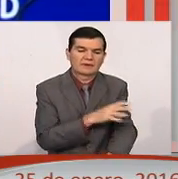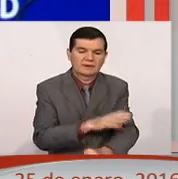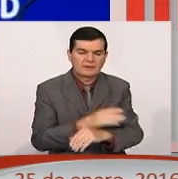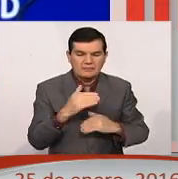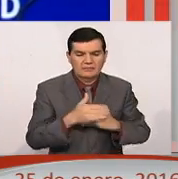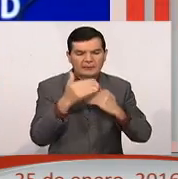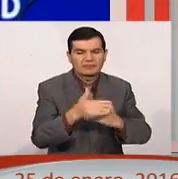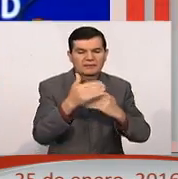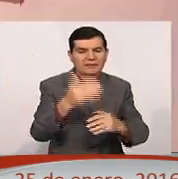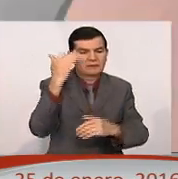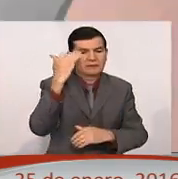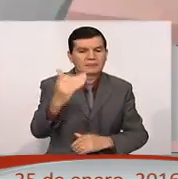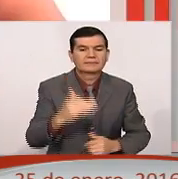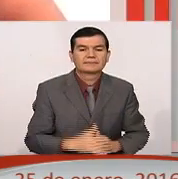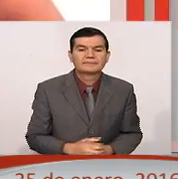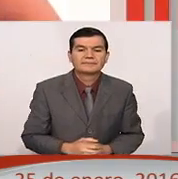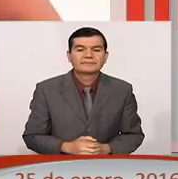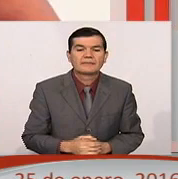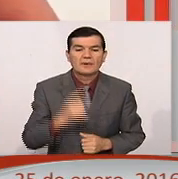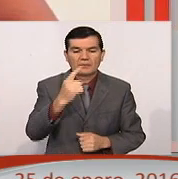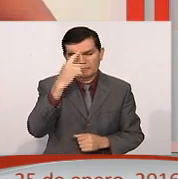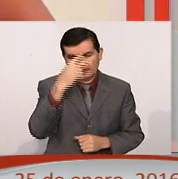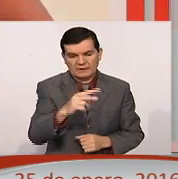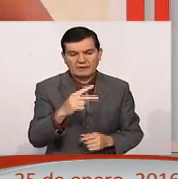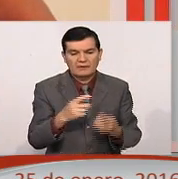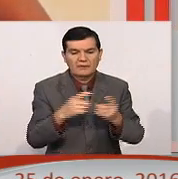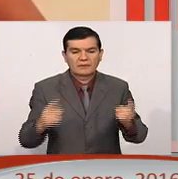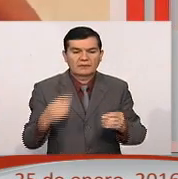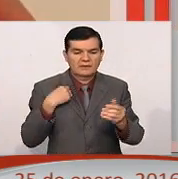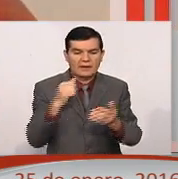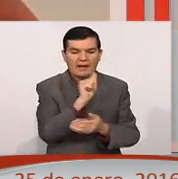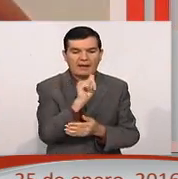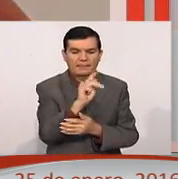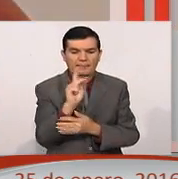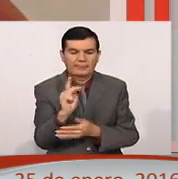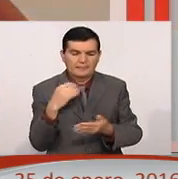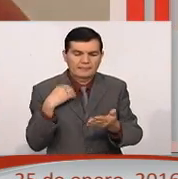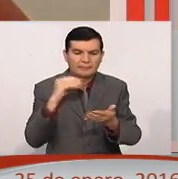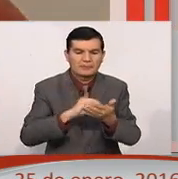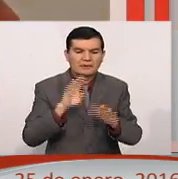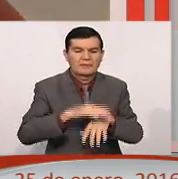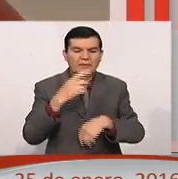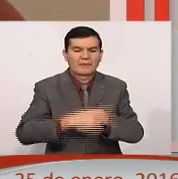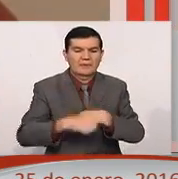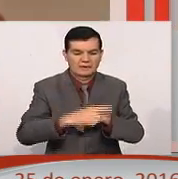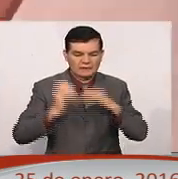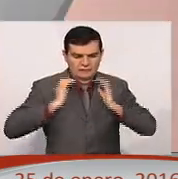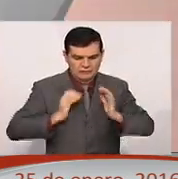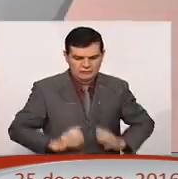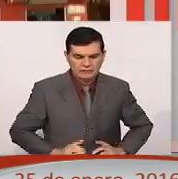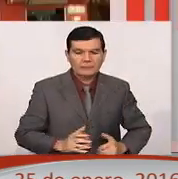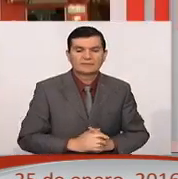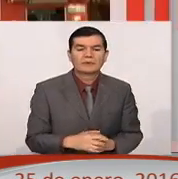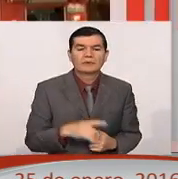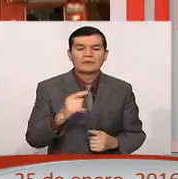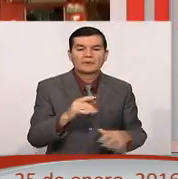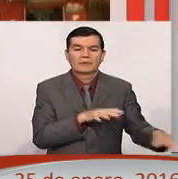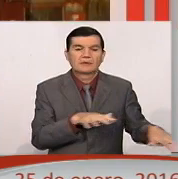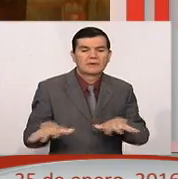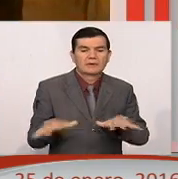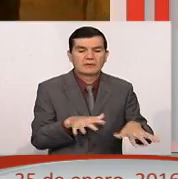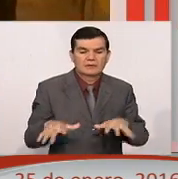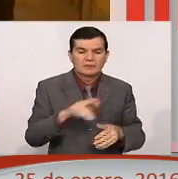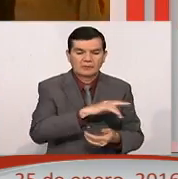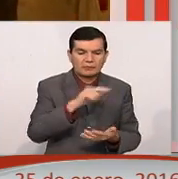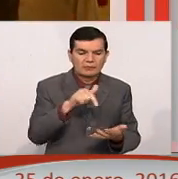que corresponda ahora instrumentar. Un mexicano desarrolla aplicación que permite diagnosticar daños en el organismo. Terremoto